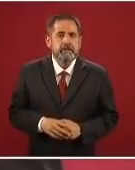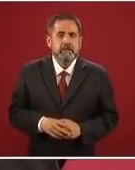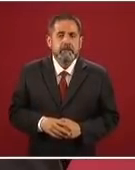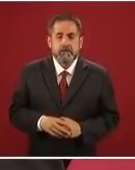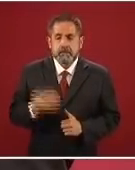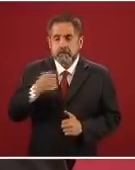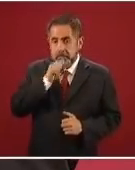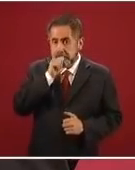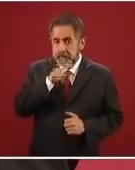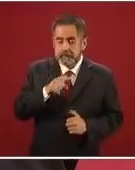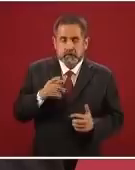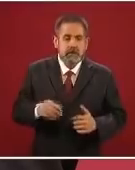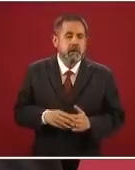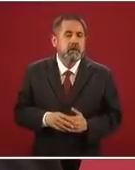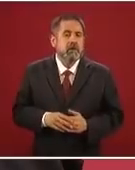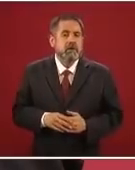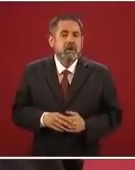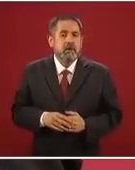Y